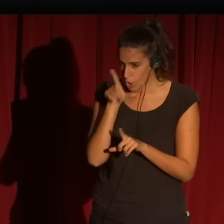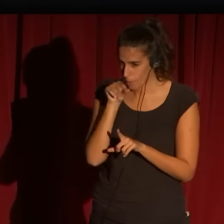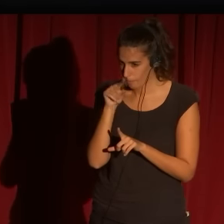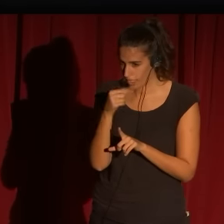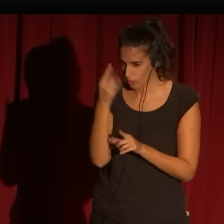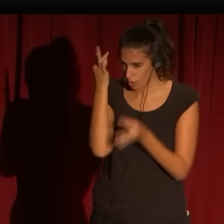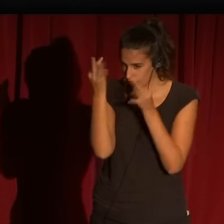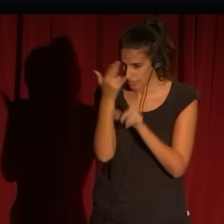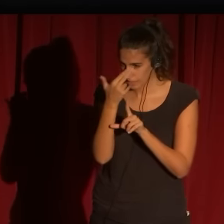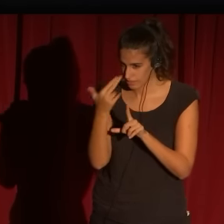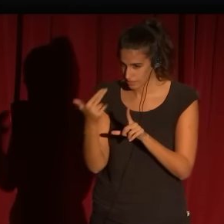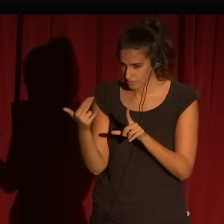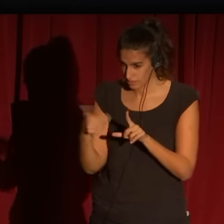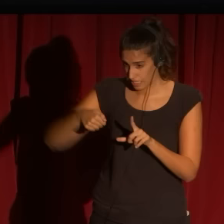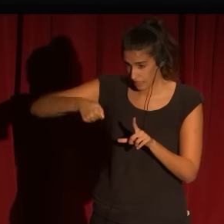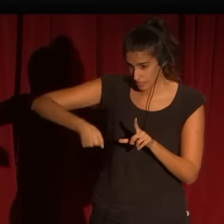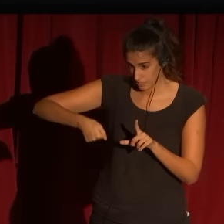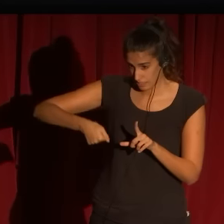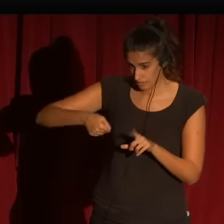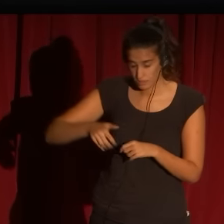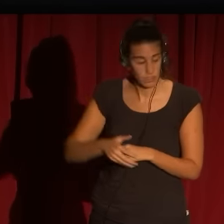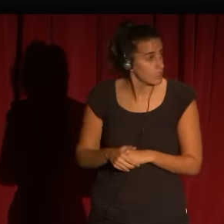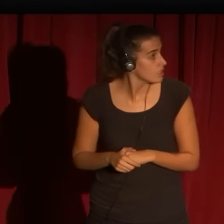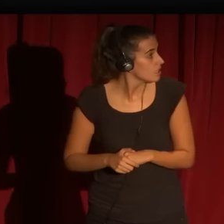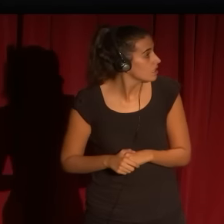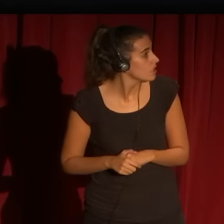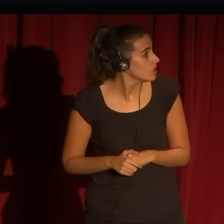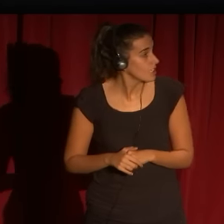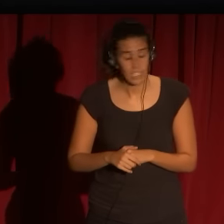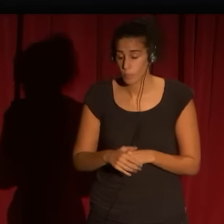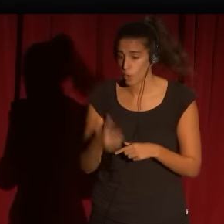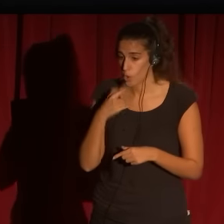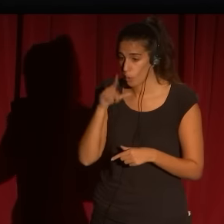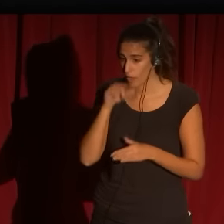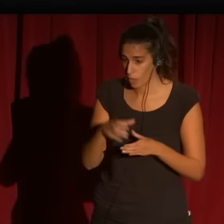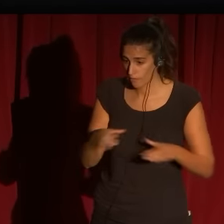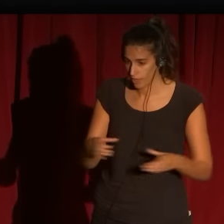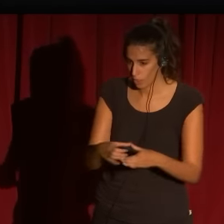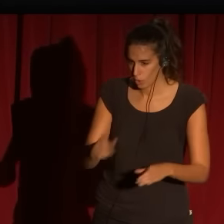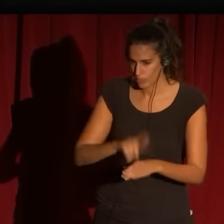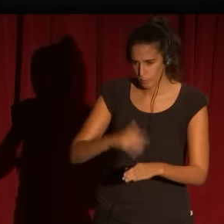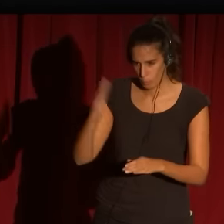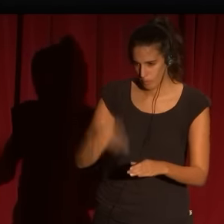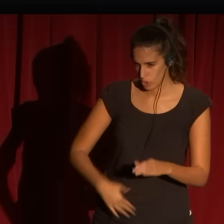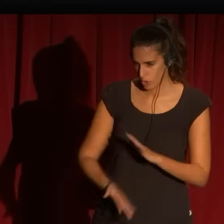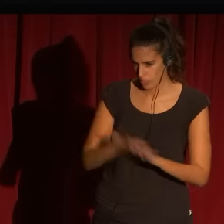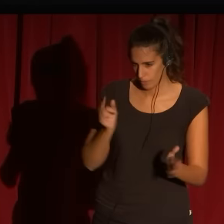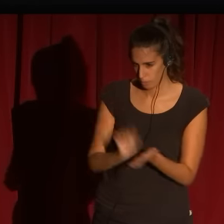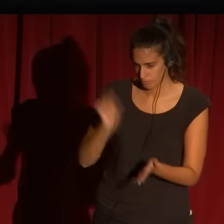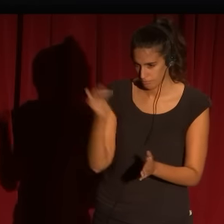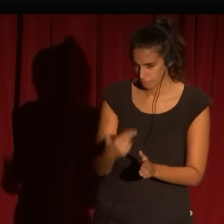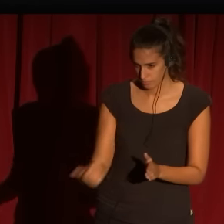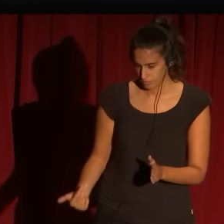vemos en el cesta que El alcón peregrino y la perdiz que tiene debajo El alcón peregrino me confirma